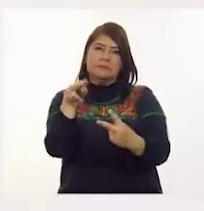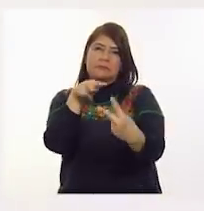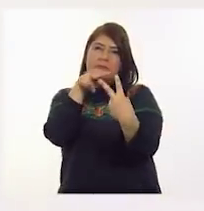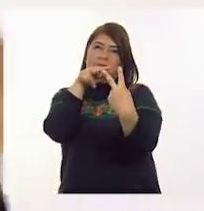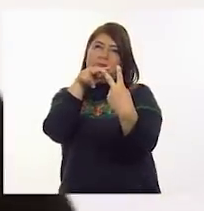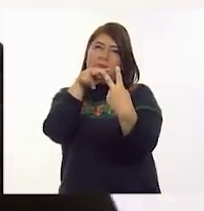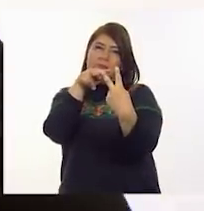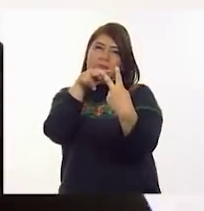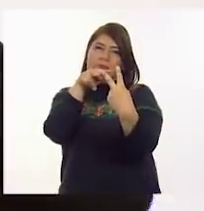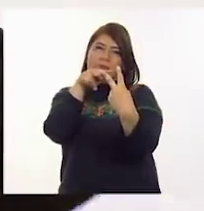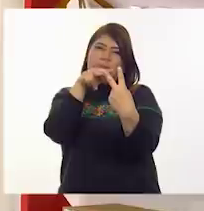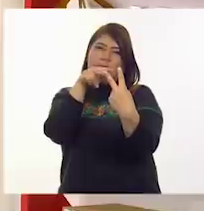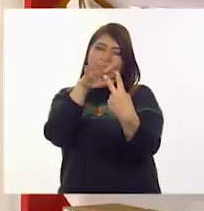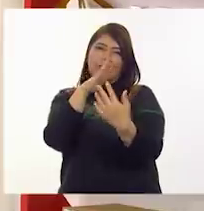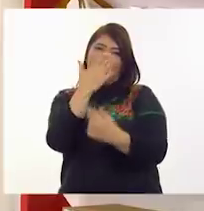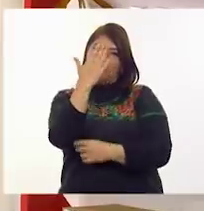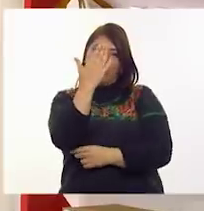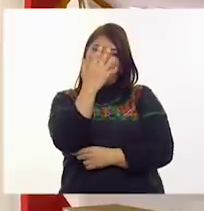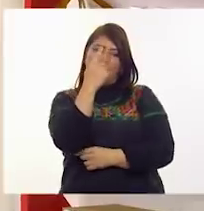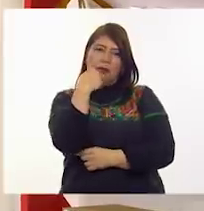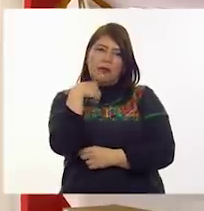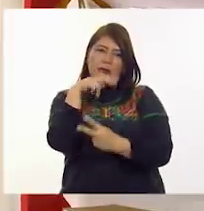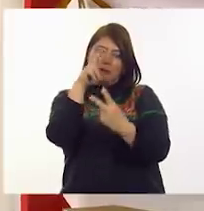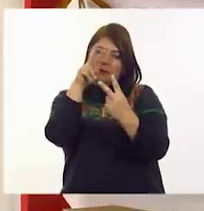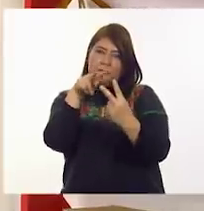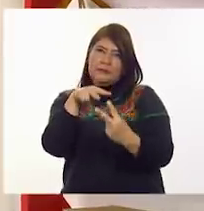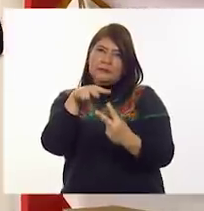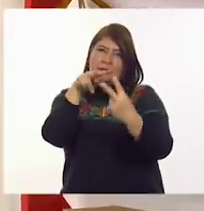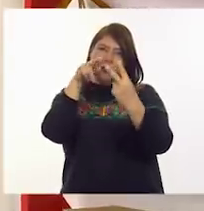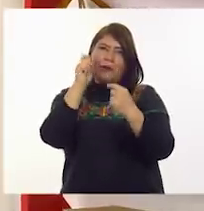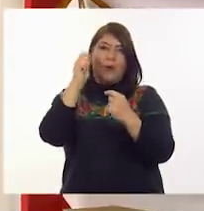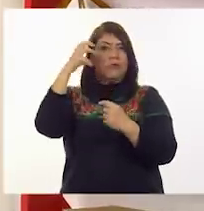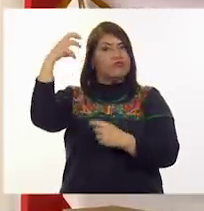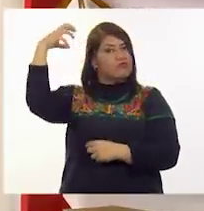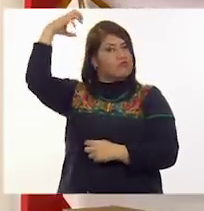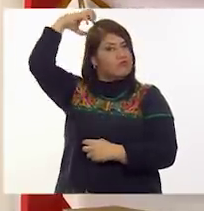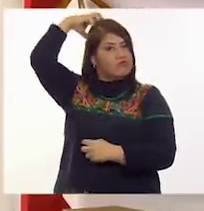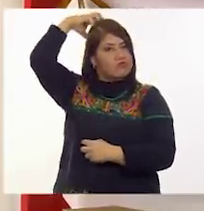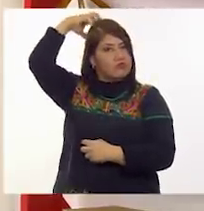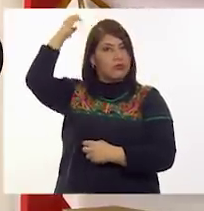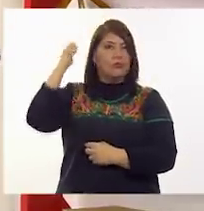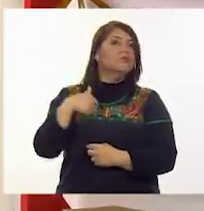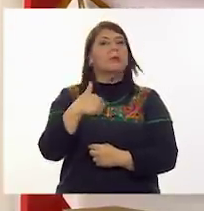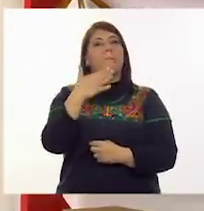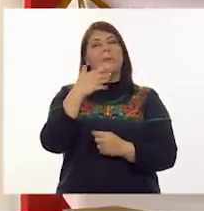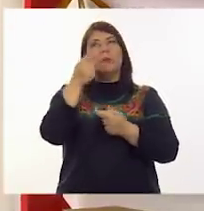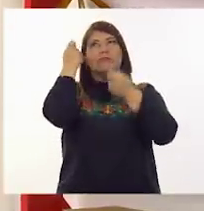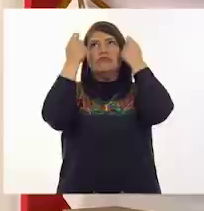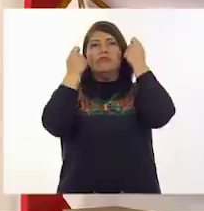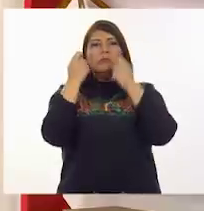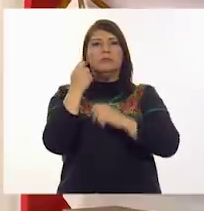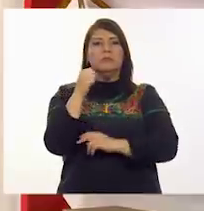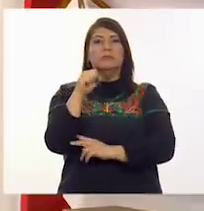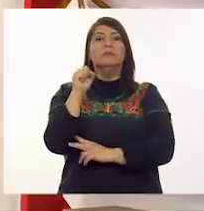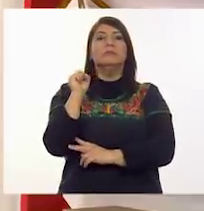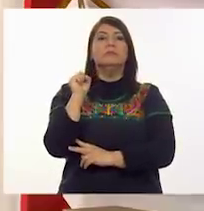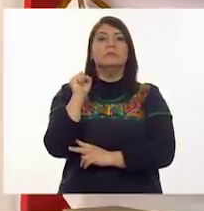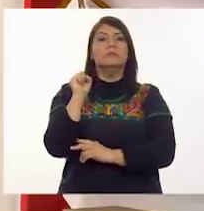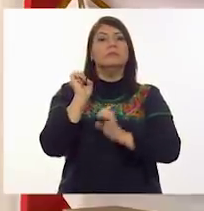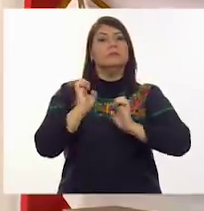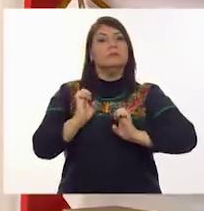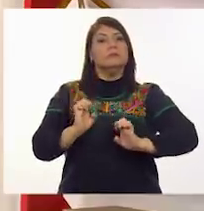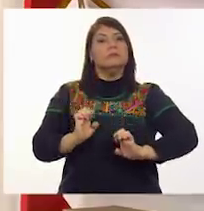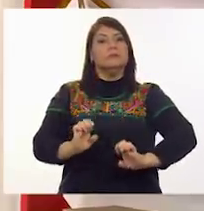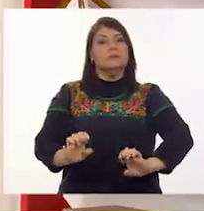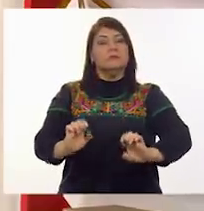que la miraba con su peinadito muy bien hechecito, un chongo muy bien puesto, muy derechita,